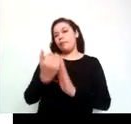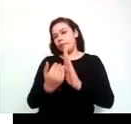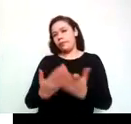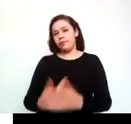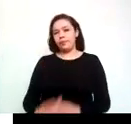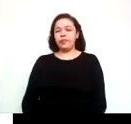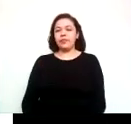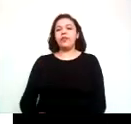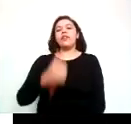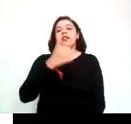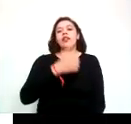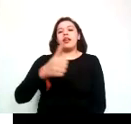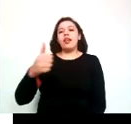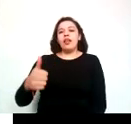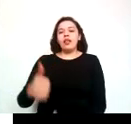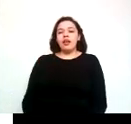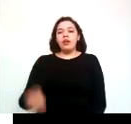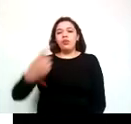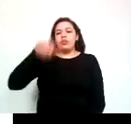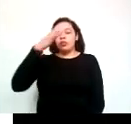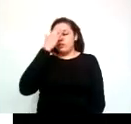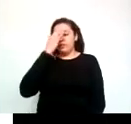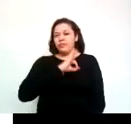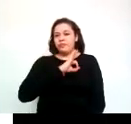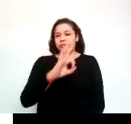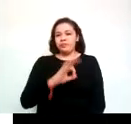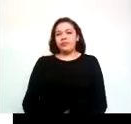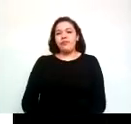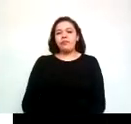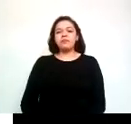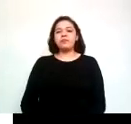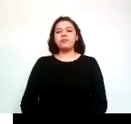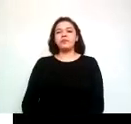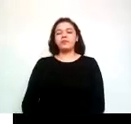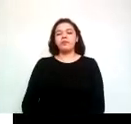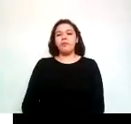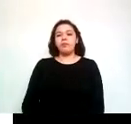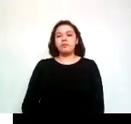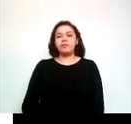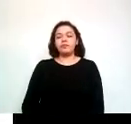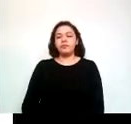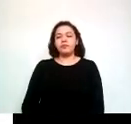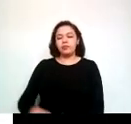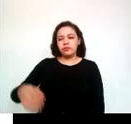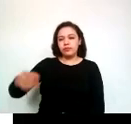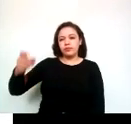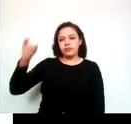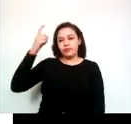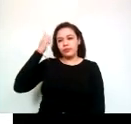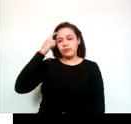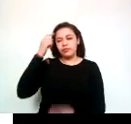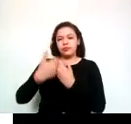cada uno de ellos para que puedan conocerlos. Los factores de psicosociales en el caso del ambiente de